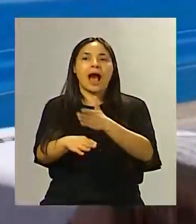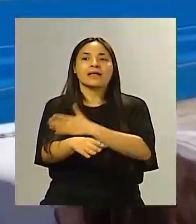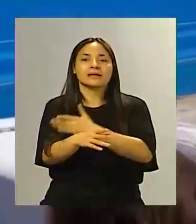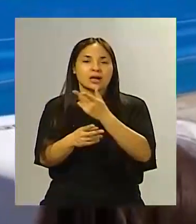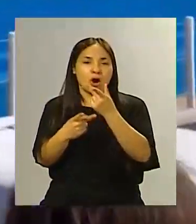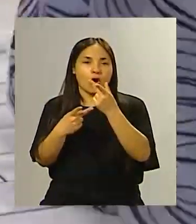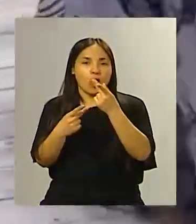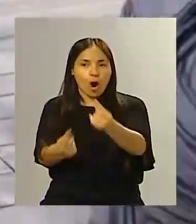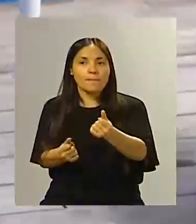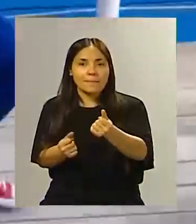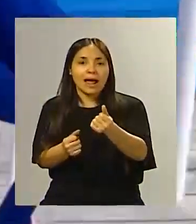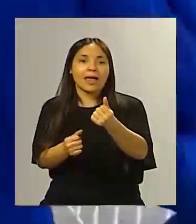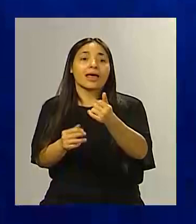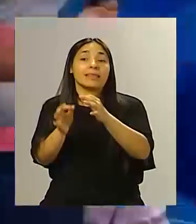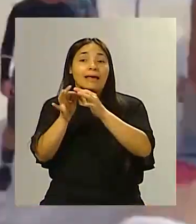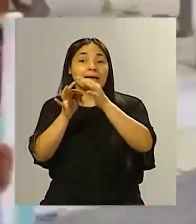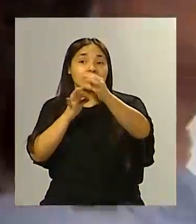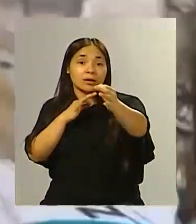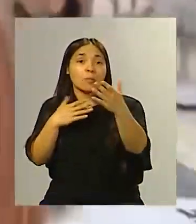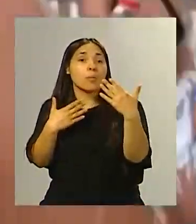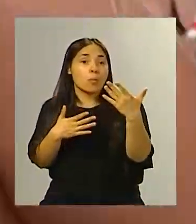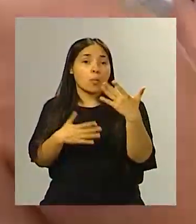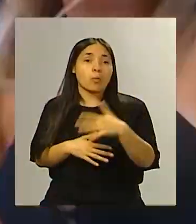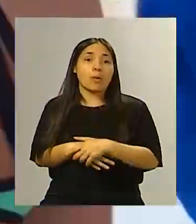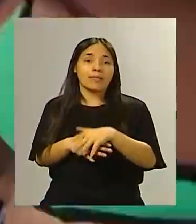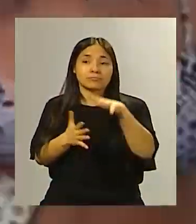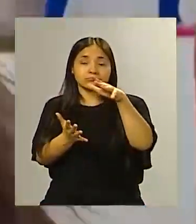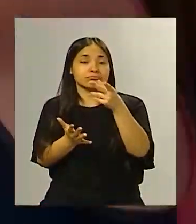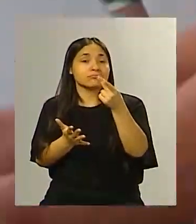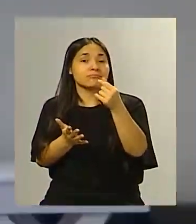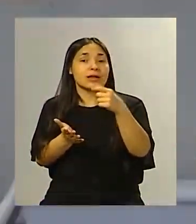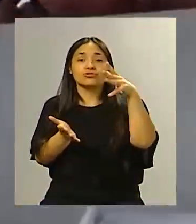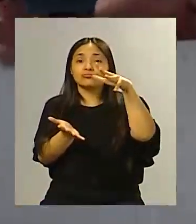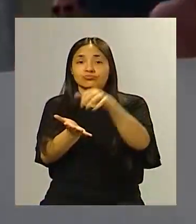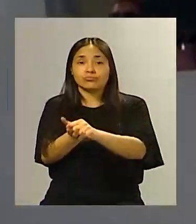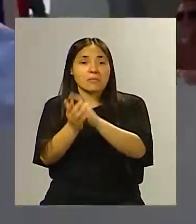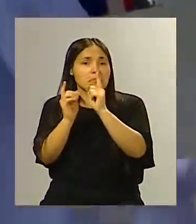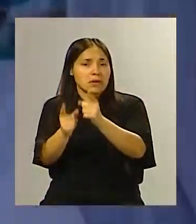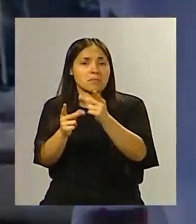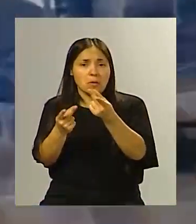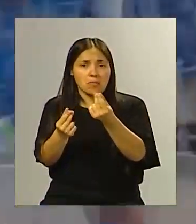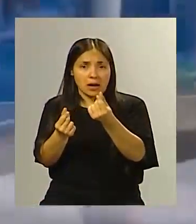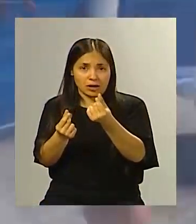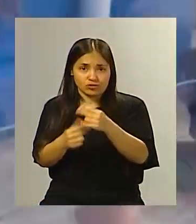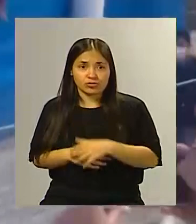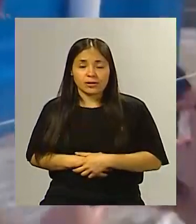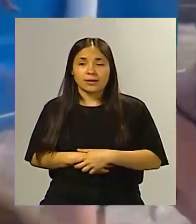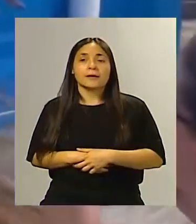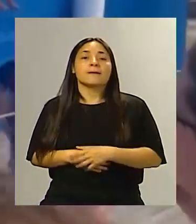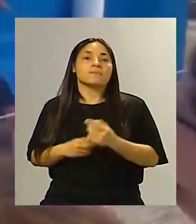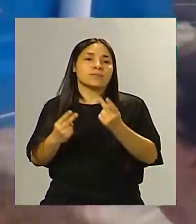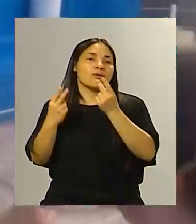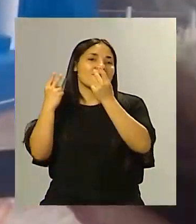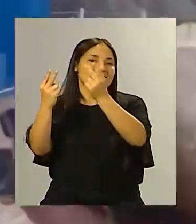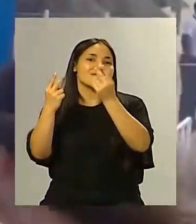kilómetros, puedes garantizar de congelar la tarifa, ¿sí? A los destinos, hoy hablando puntualmente,